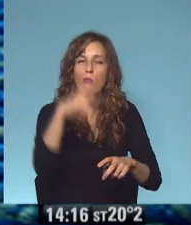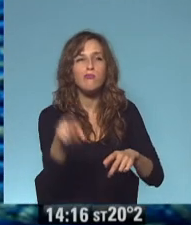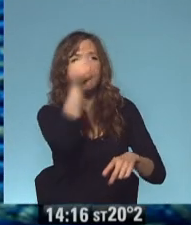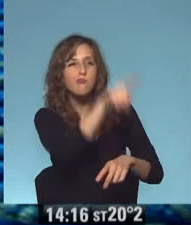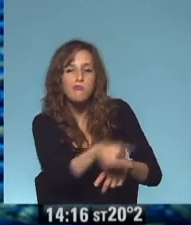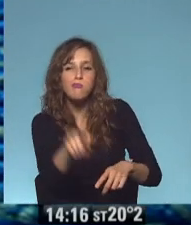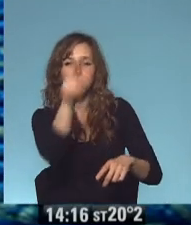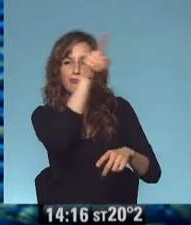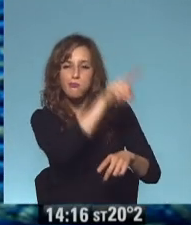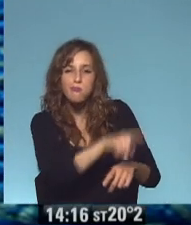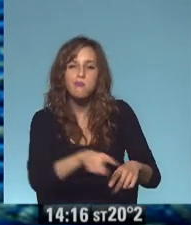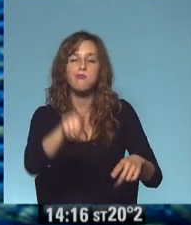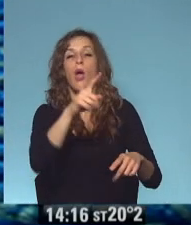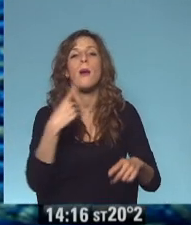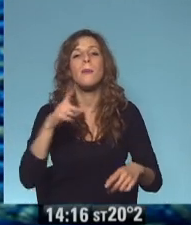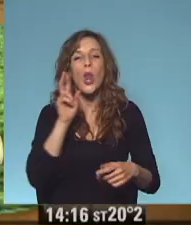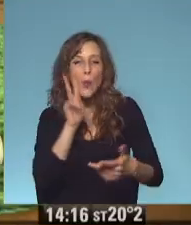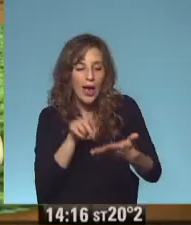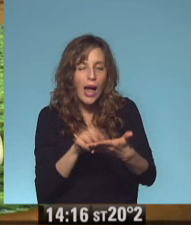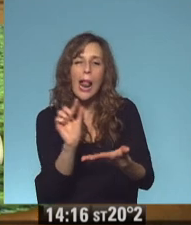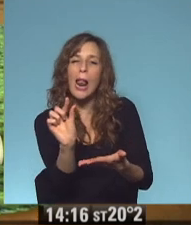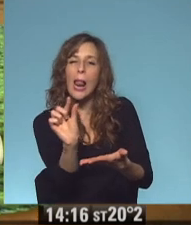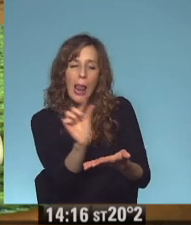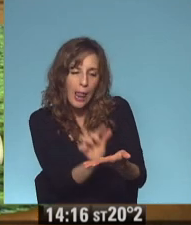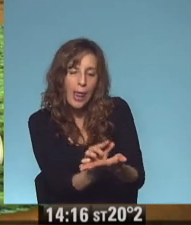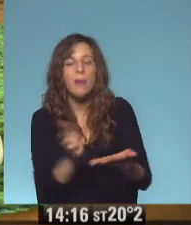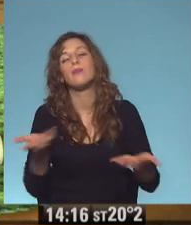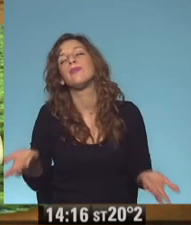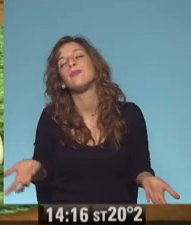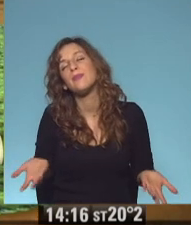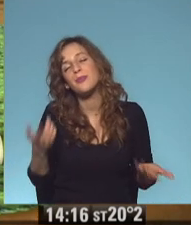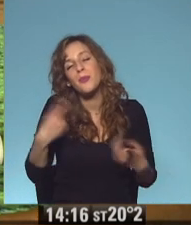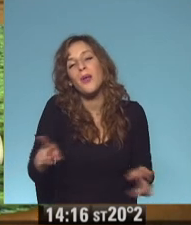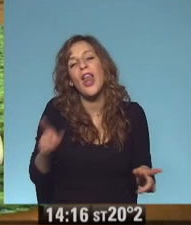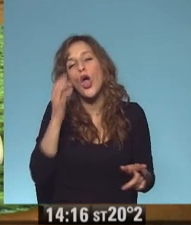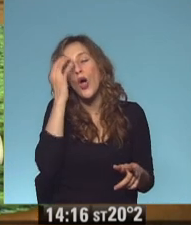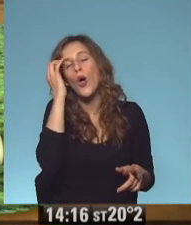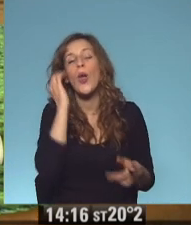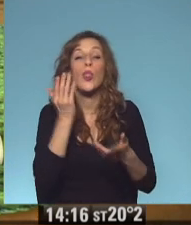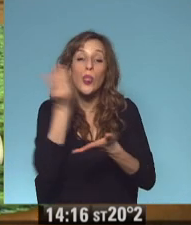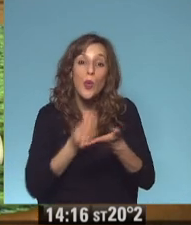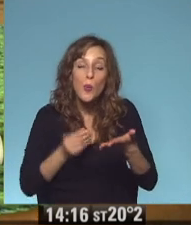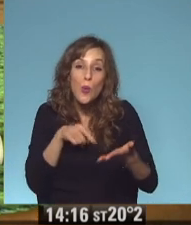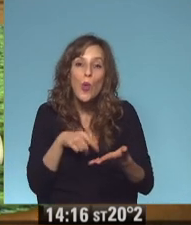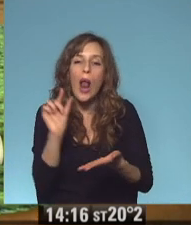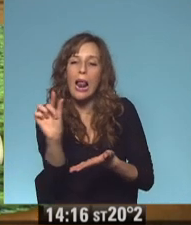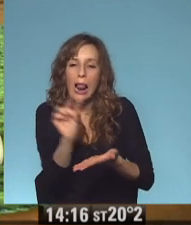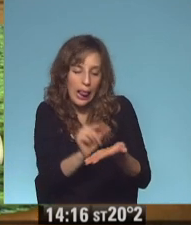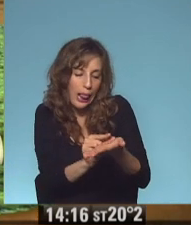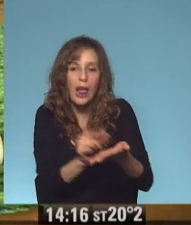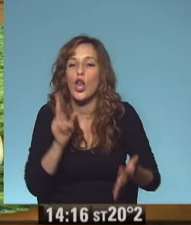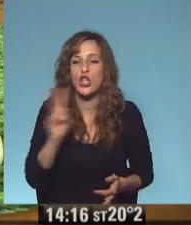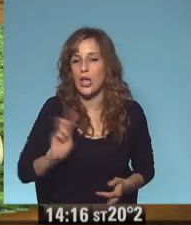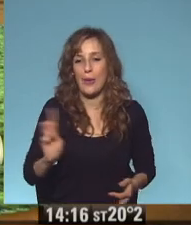Pero acá no parece tan grande. Es que por los dibujos del plano, no podés saber el tamaño real de las